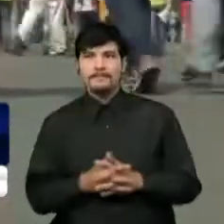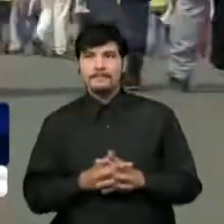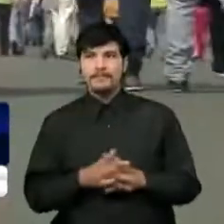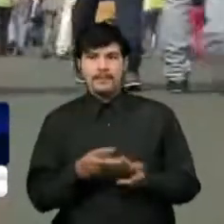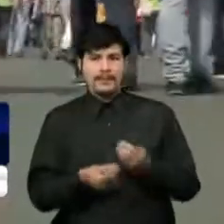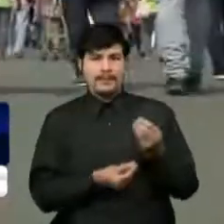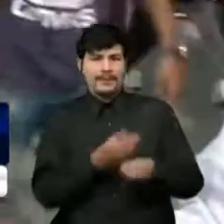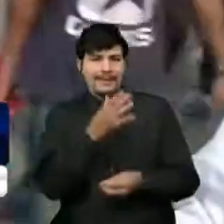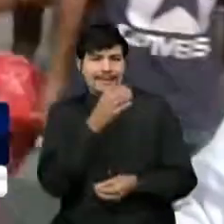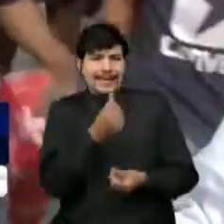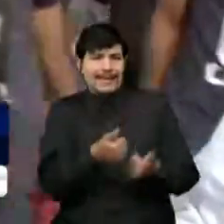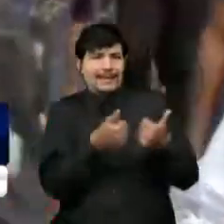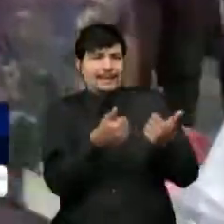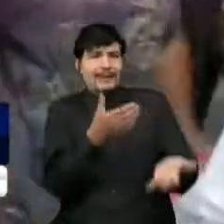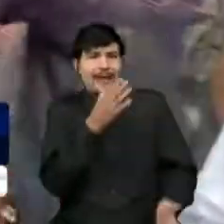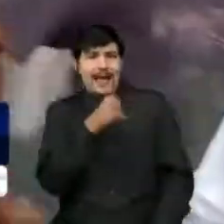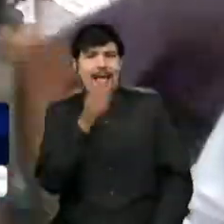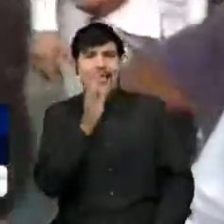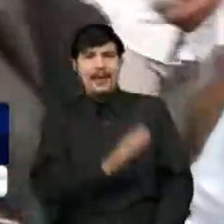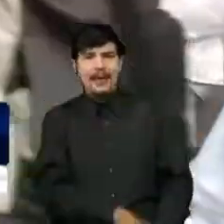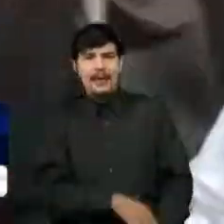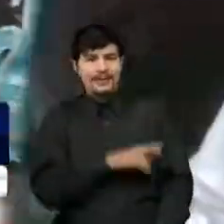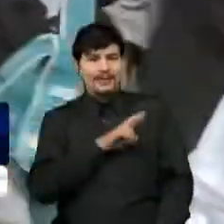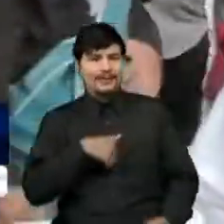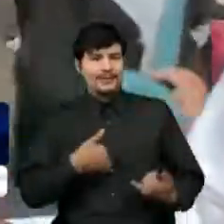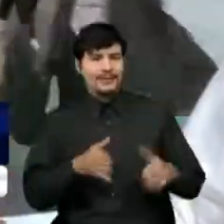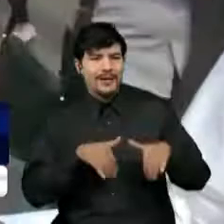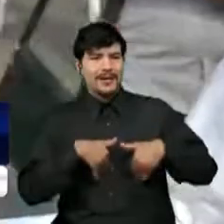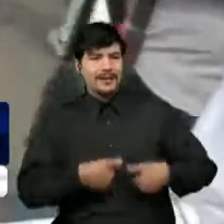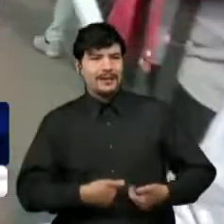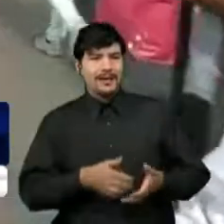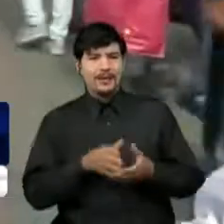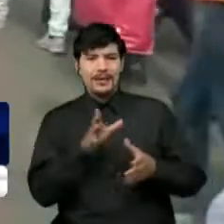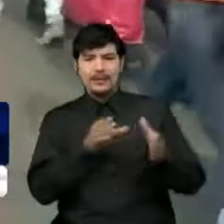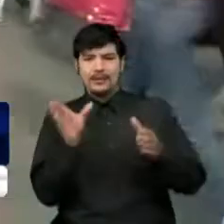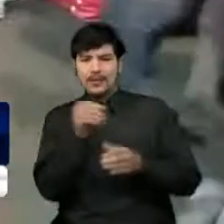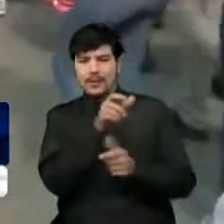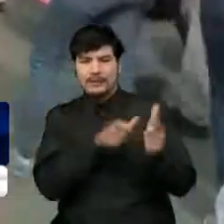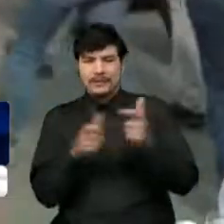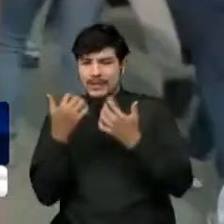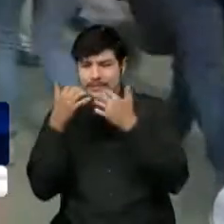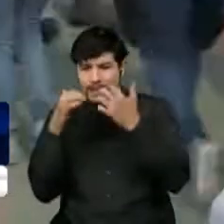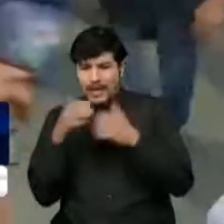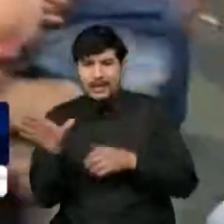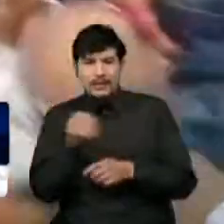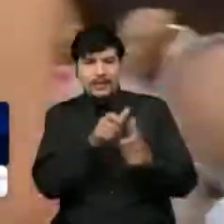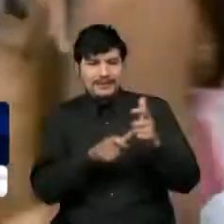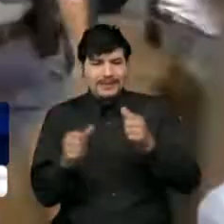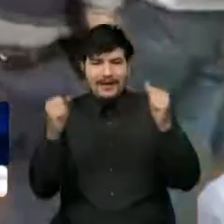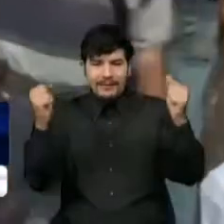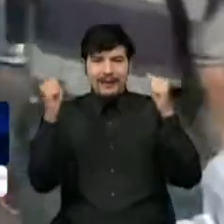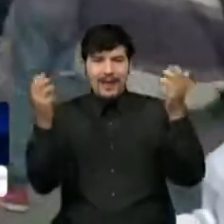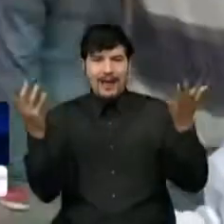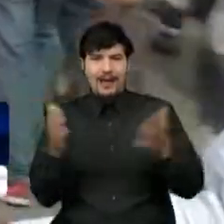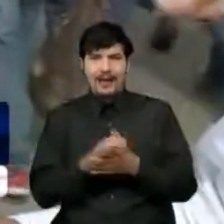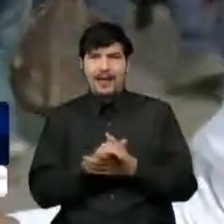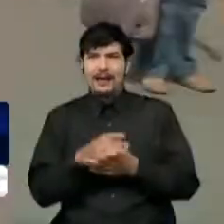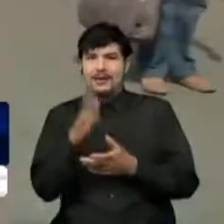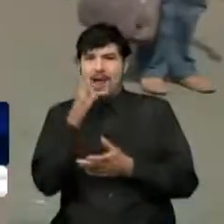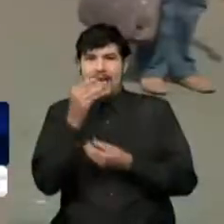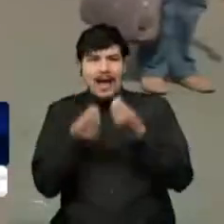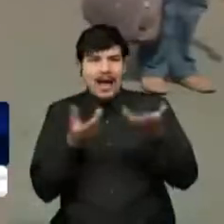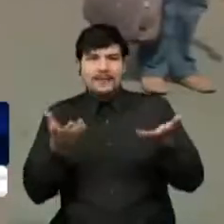hacen nada bueno ya estamos cansados la gente está asustada la gente está rafa nadal no hayan que hacer